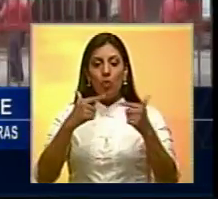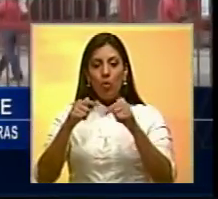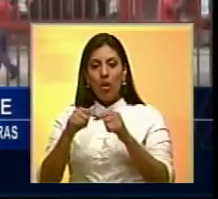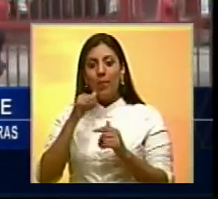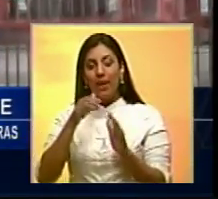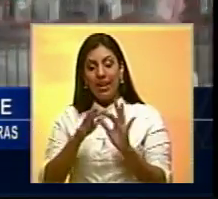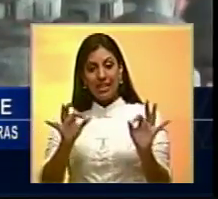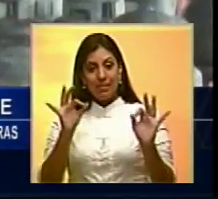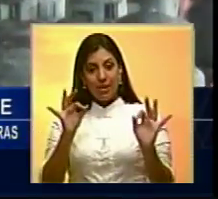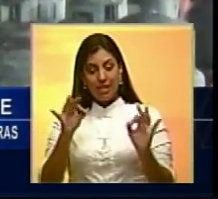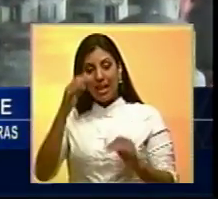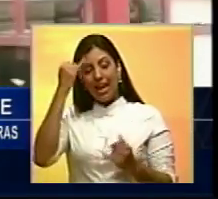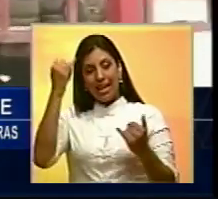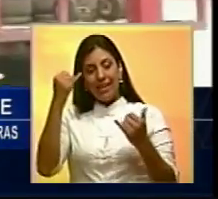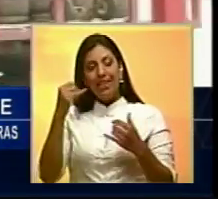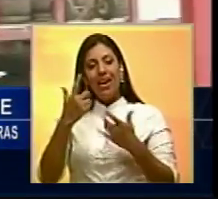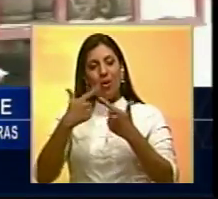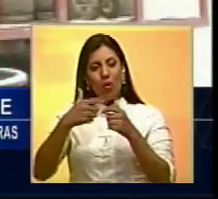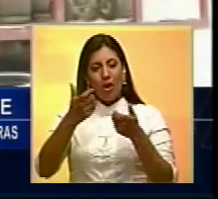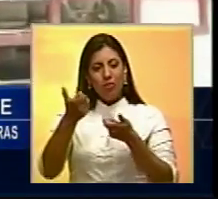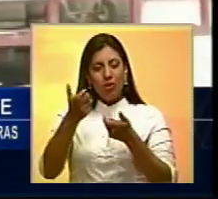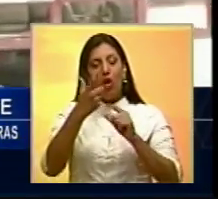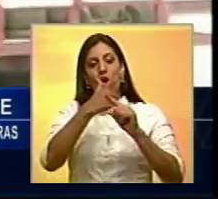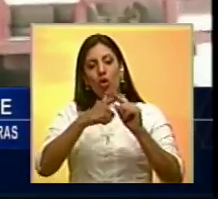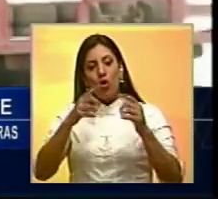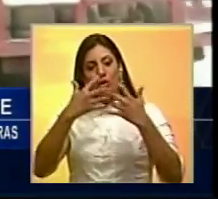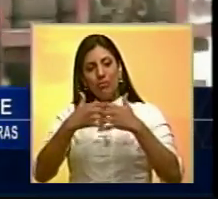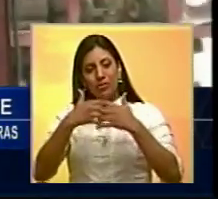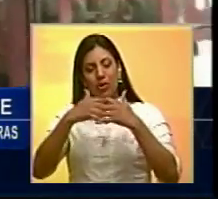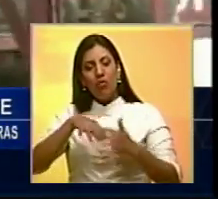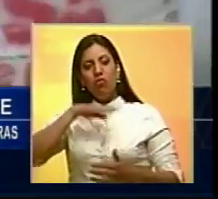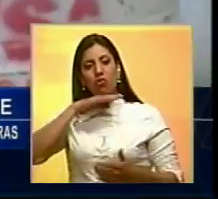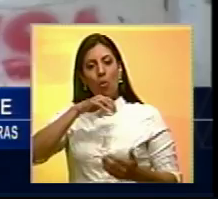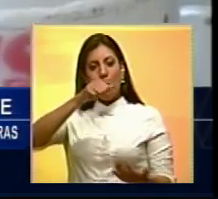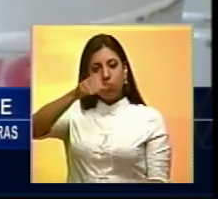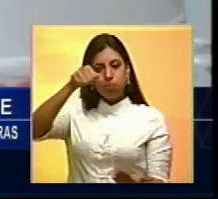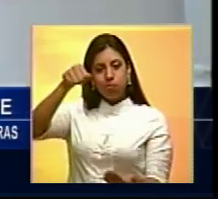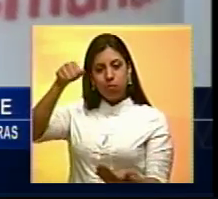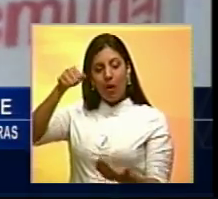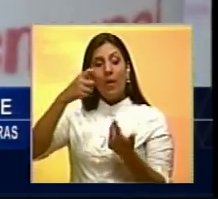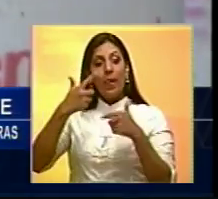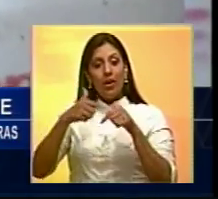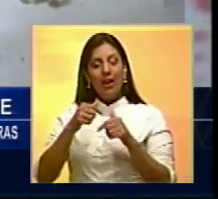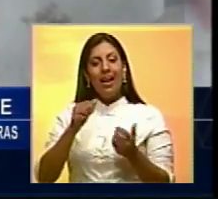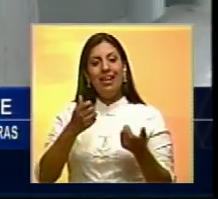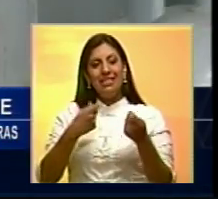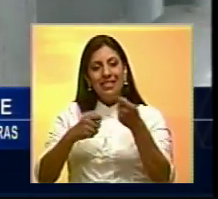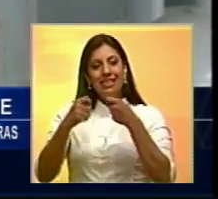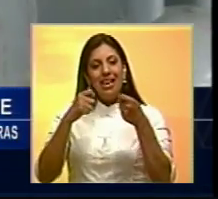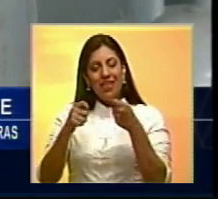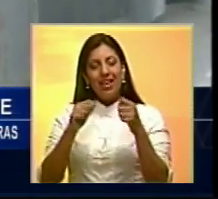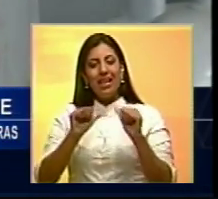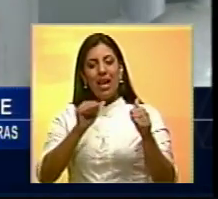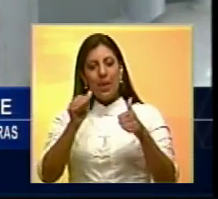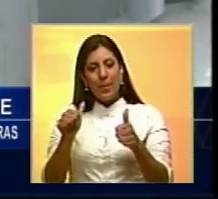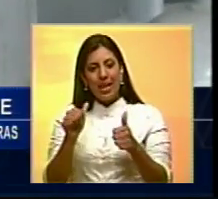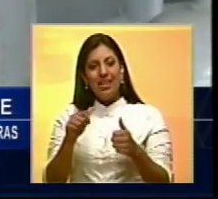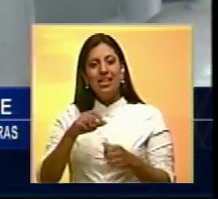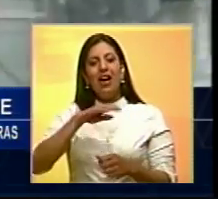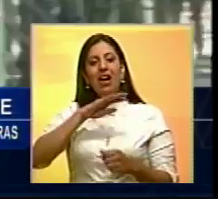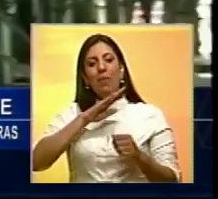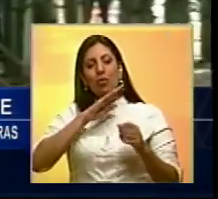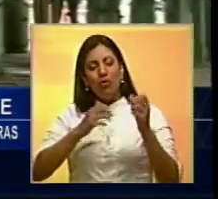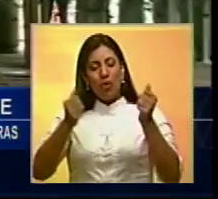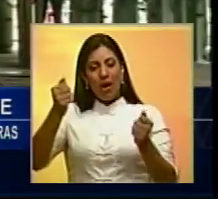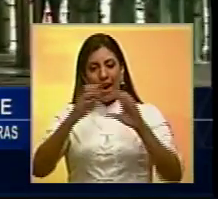plan especial de logística con las cisternas y en las plantas de llenado de bombonas. El despacho de cisternas se reactivó a través del llenadero de